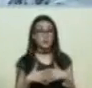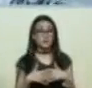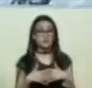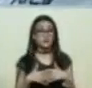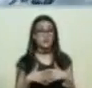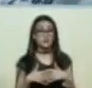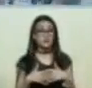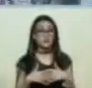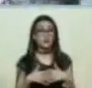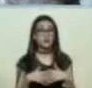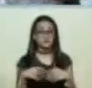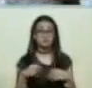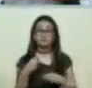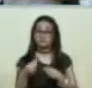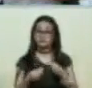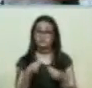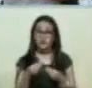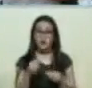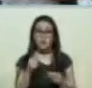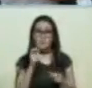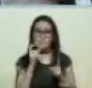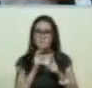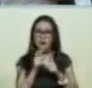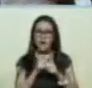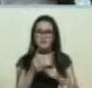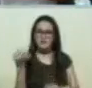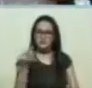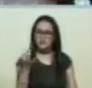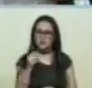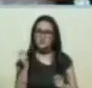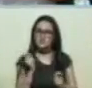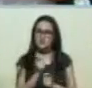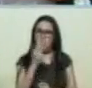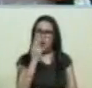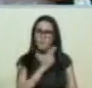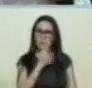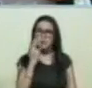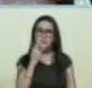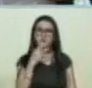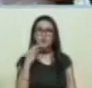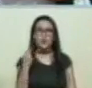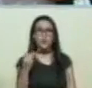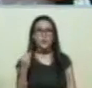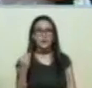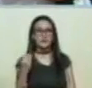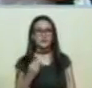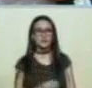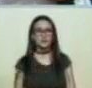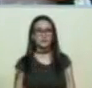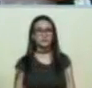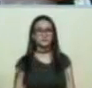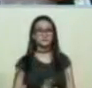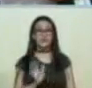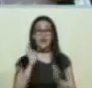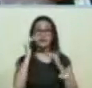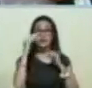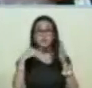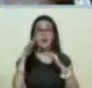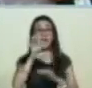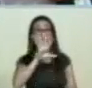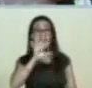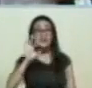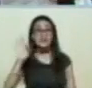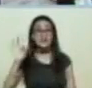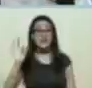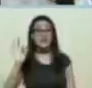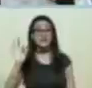asamblea estamos construyendo su palabra, estamos haciendo realidad su palabra, su compromiso con la juventud. Hemos ya atendido a más de